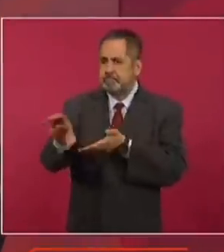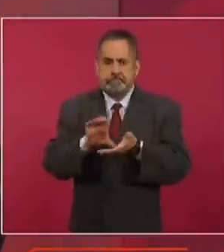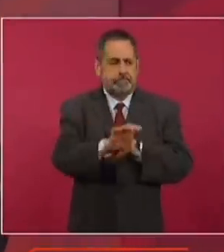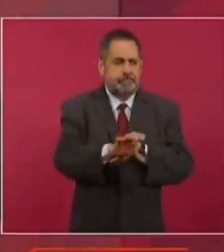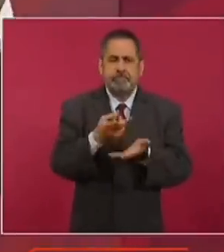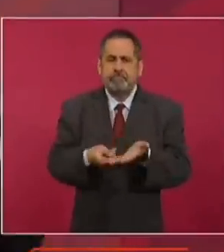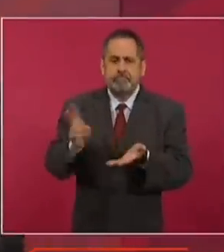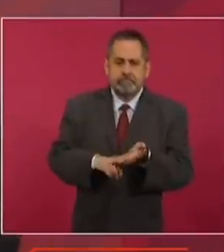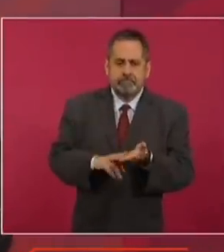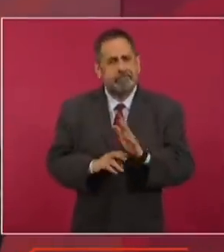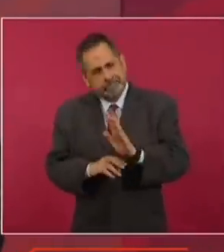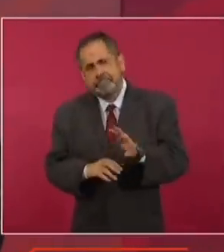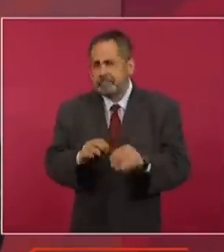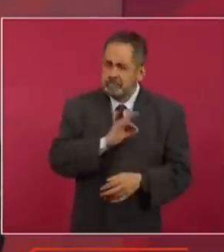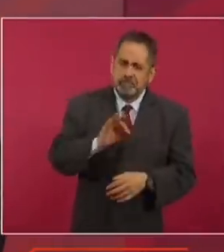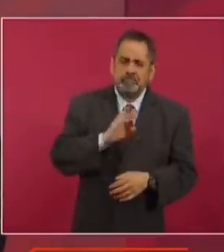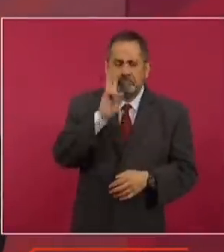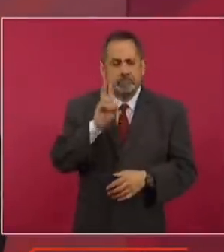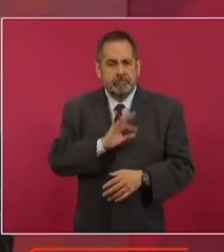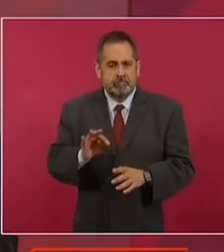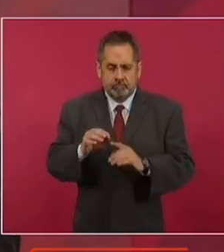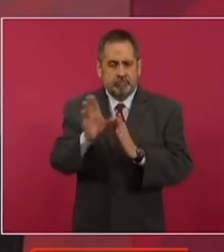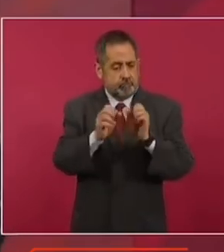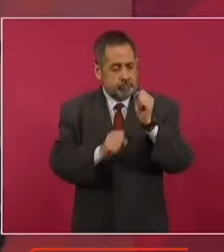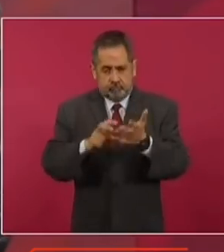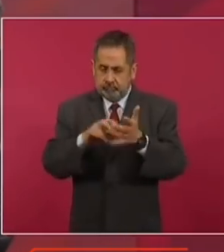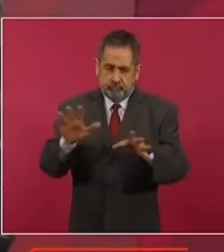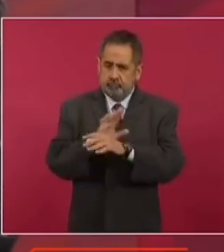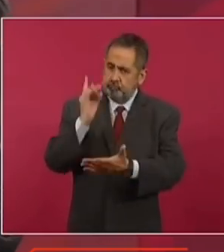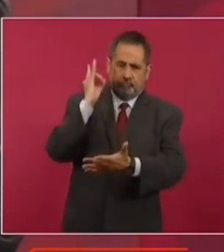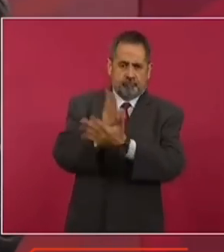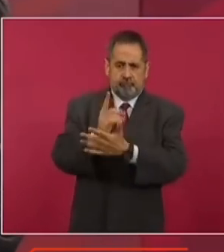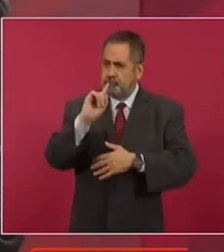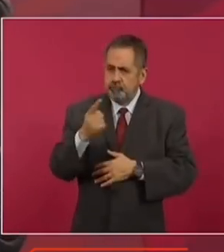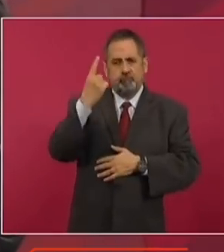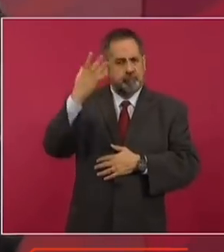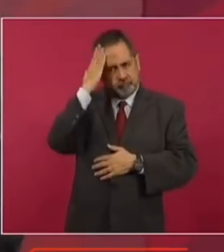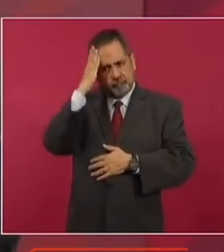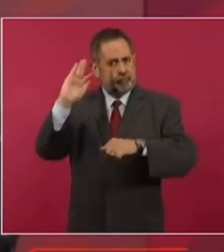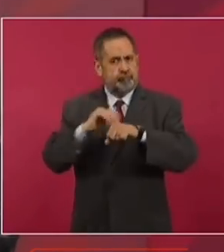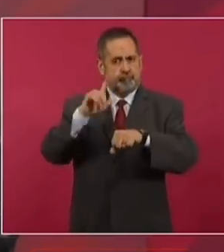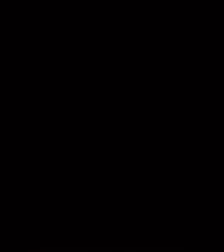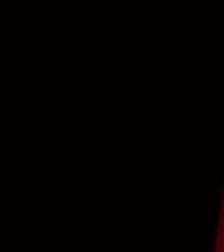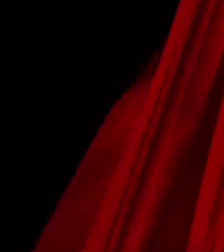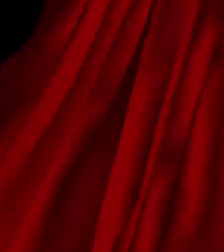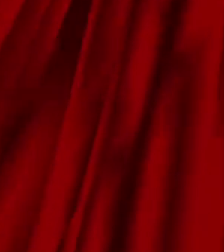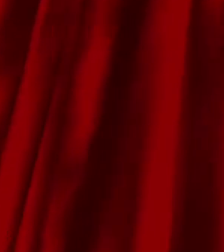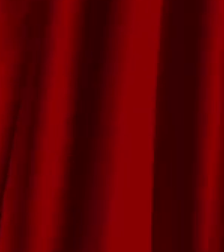Podría tenerse, si hay una reforma constitucional, un solo órgano electoral federalizado.